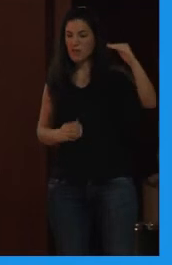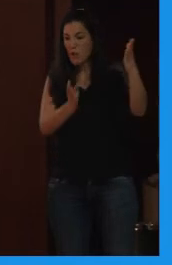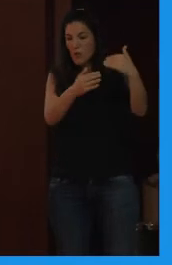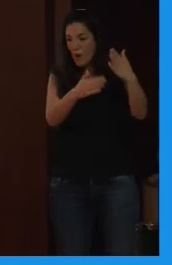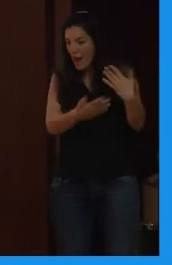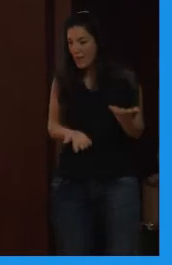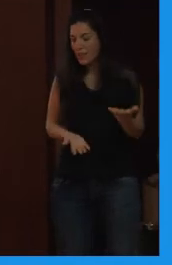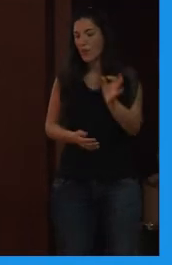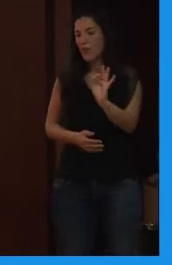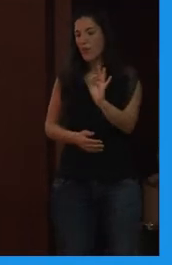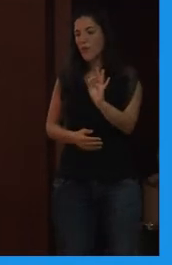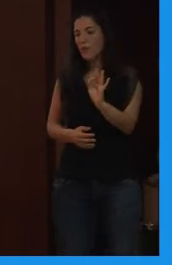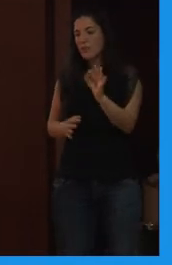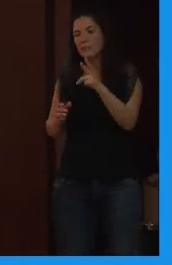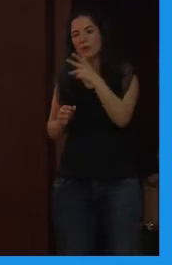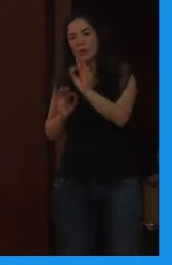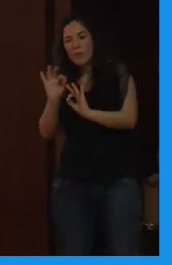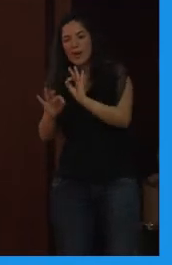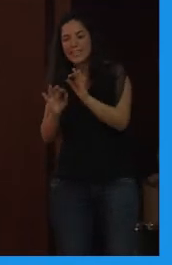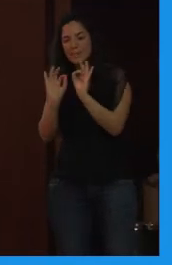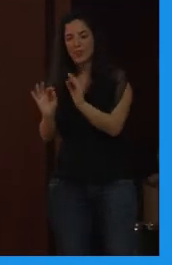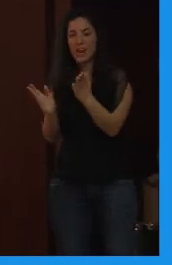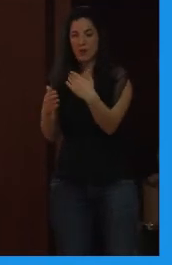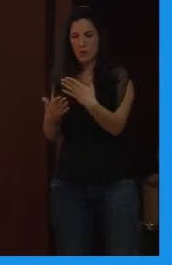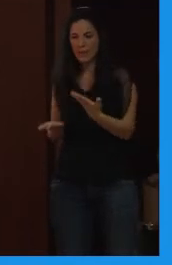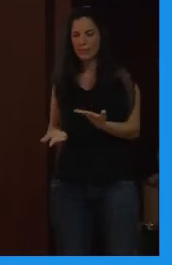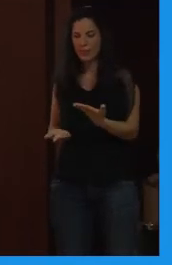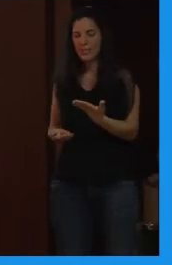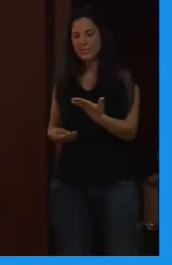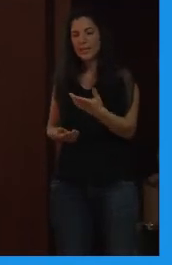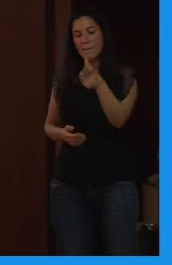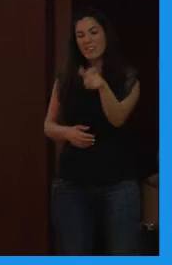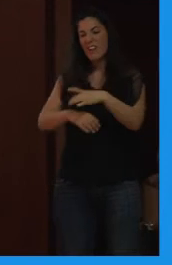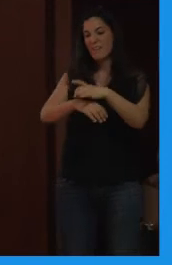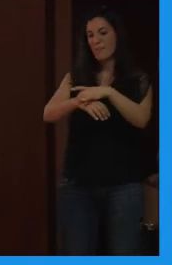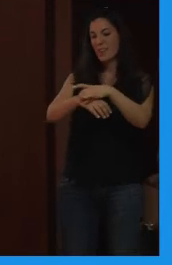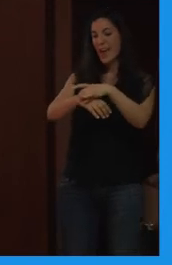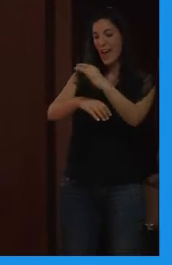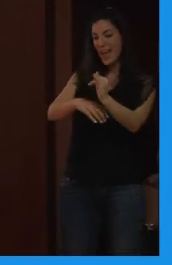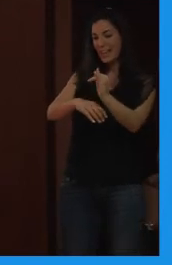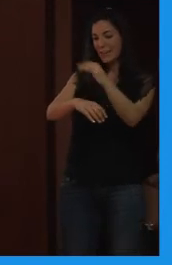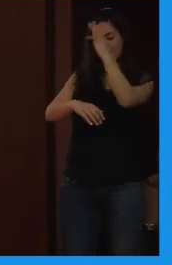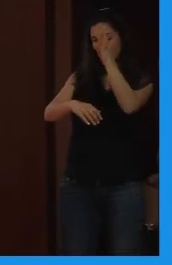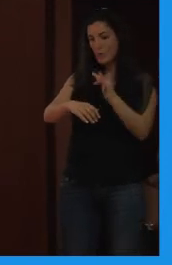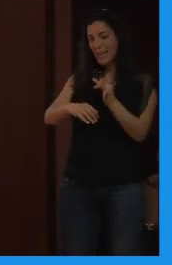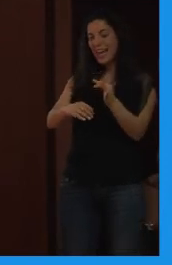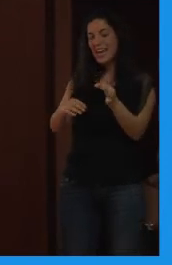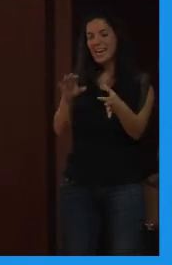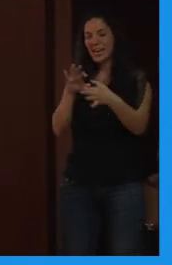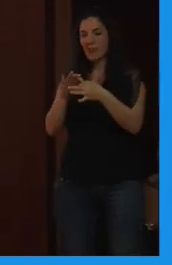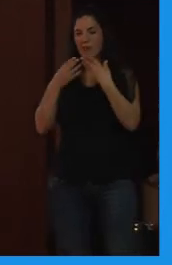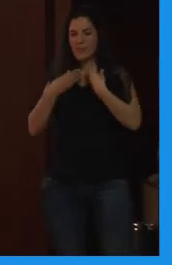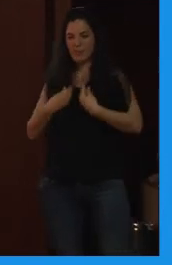estas pacientes tienden a tener algo de depresión, como os hemos comentado, y seguro que algunas de vosotras os